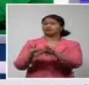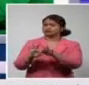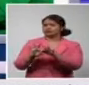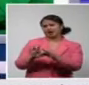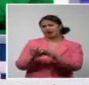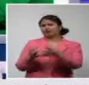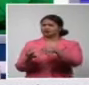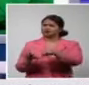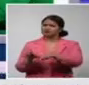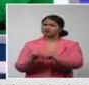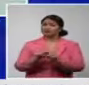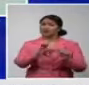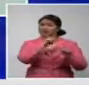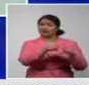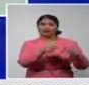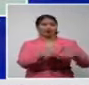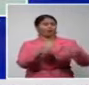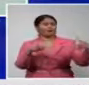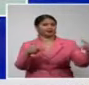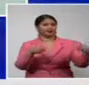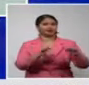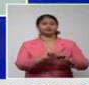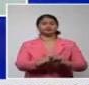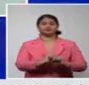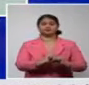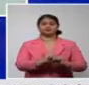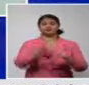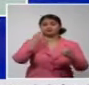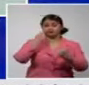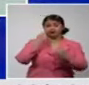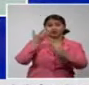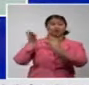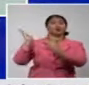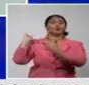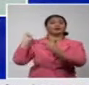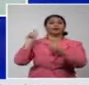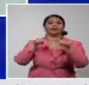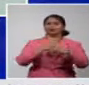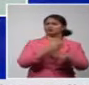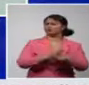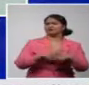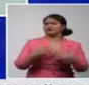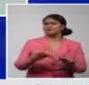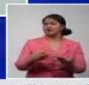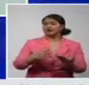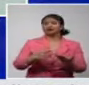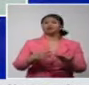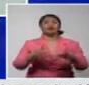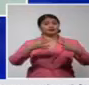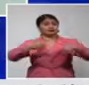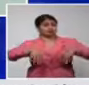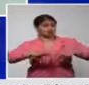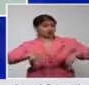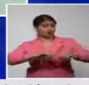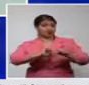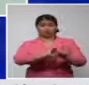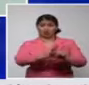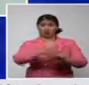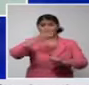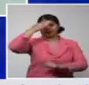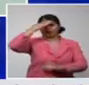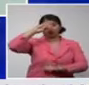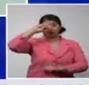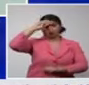el gráfico final que nos permite evaluar el comportamiento de la pandemia. Ya ahí, como ustedes pueden